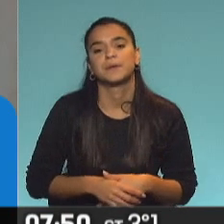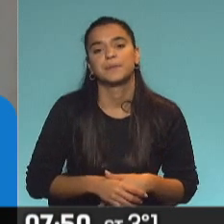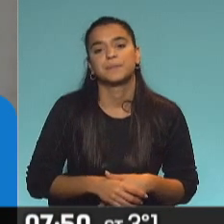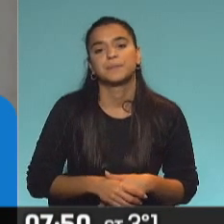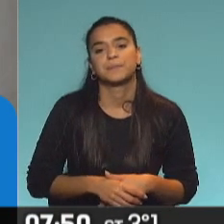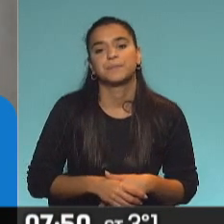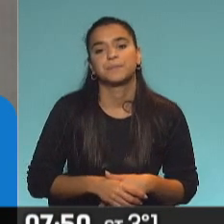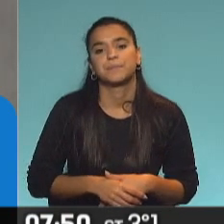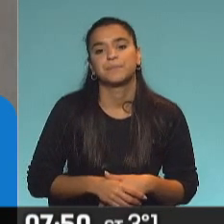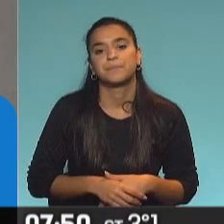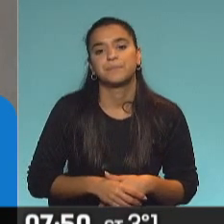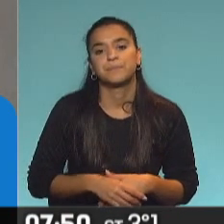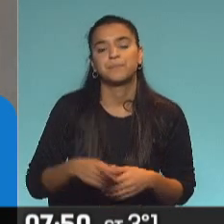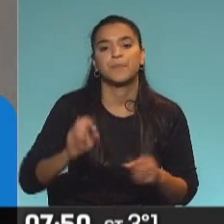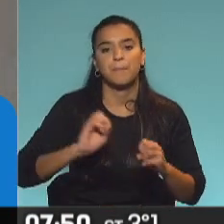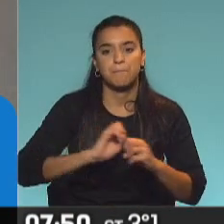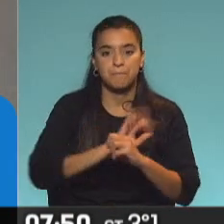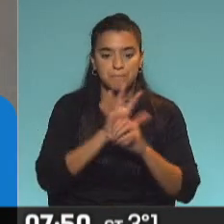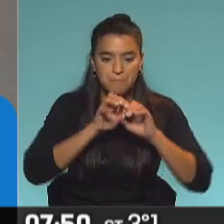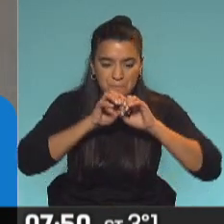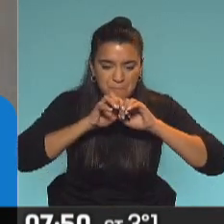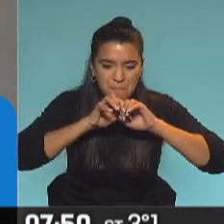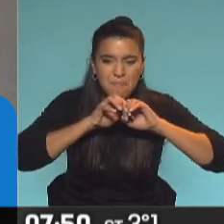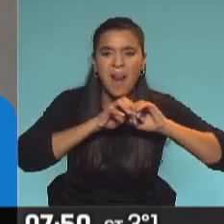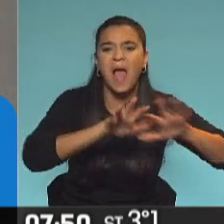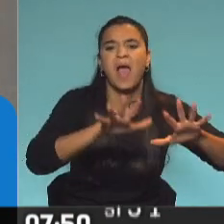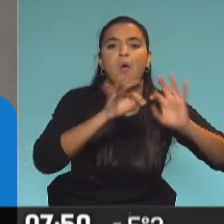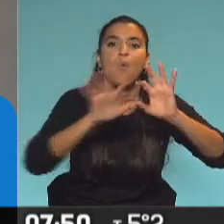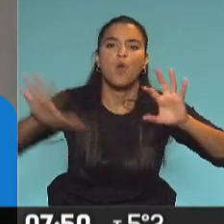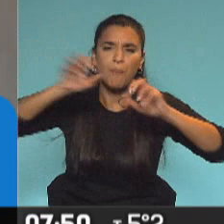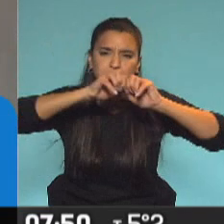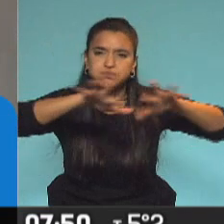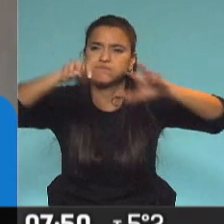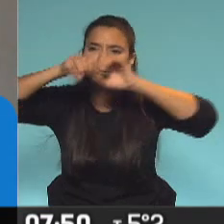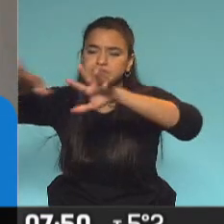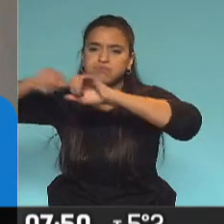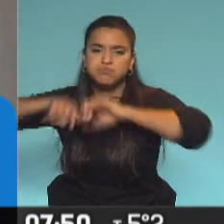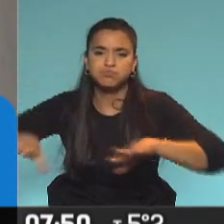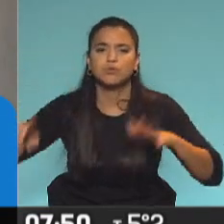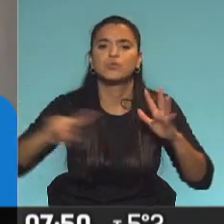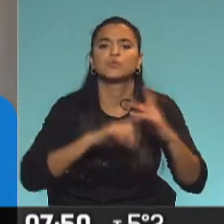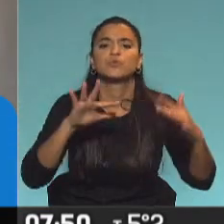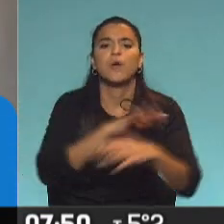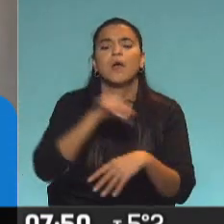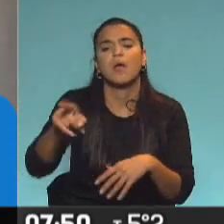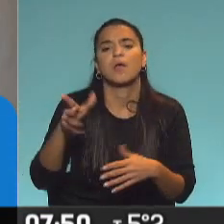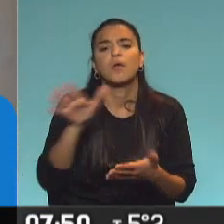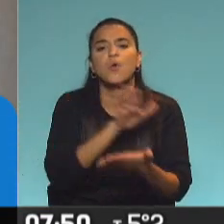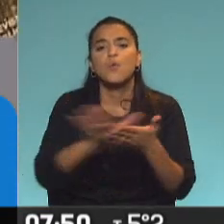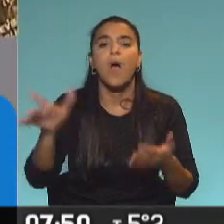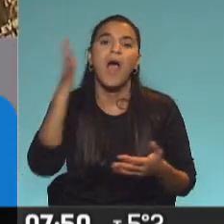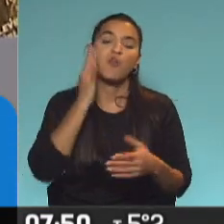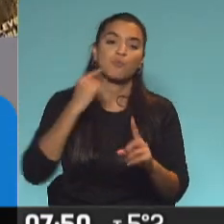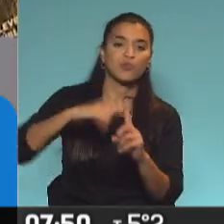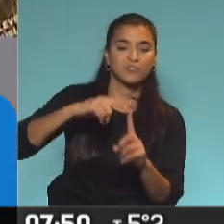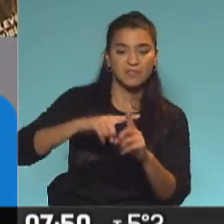después de la plaga que asetó a varias ciudades de Europa, muchas ciudades lanzaron el Renacimiento, salió algo